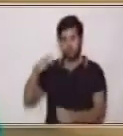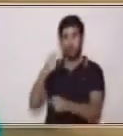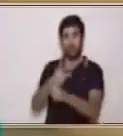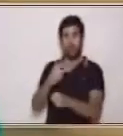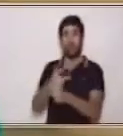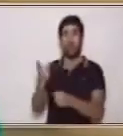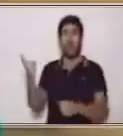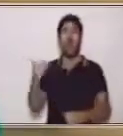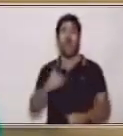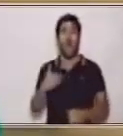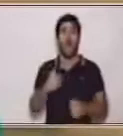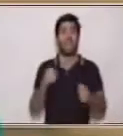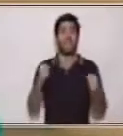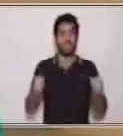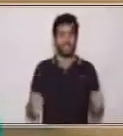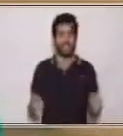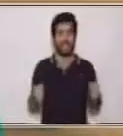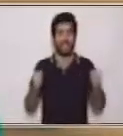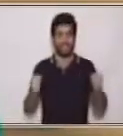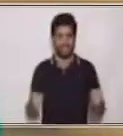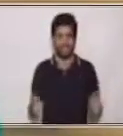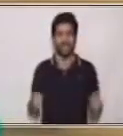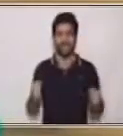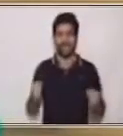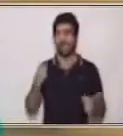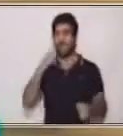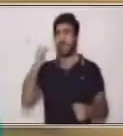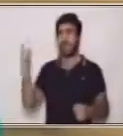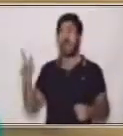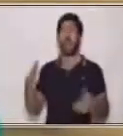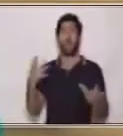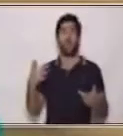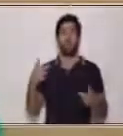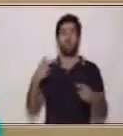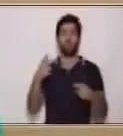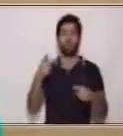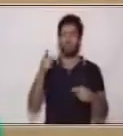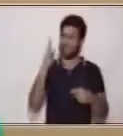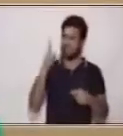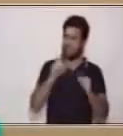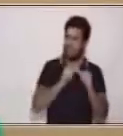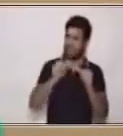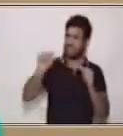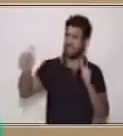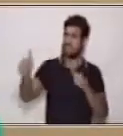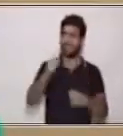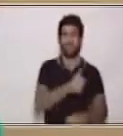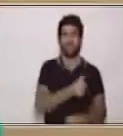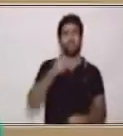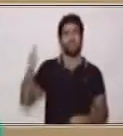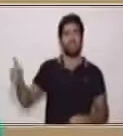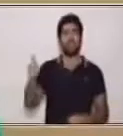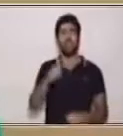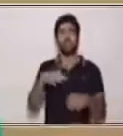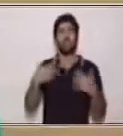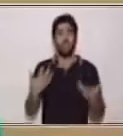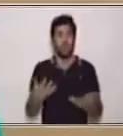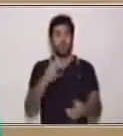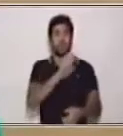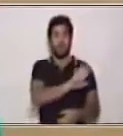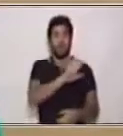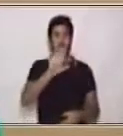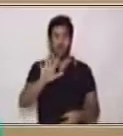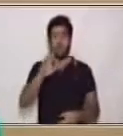el tren recorría 55 kilómetros. Con todos